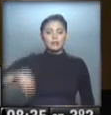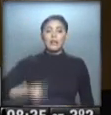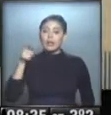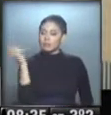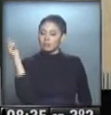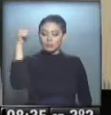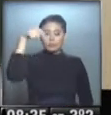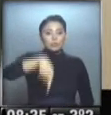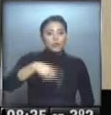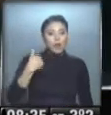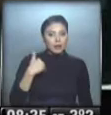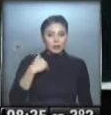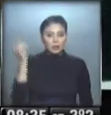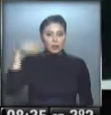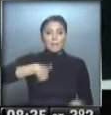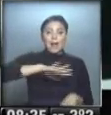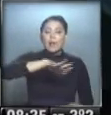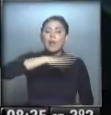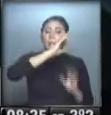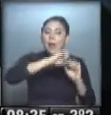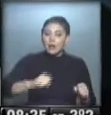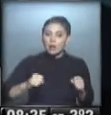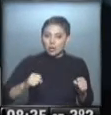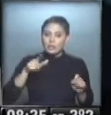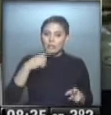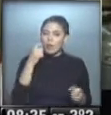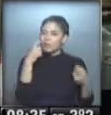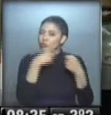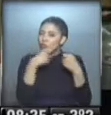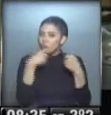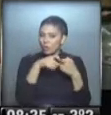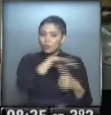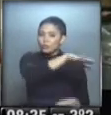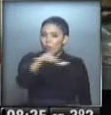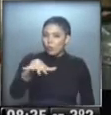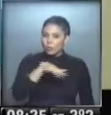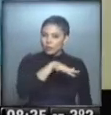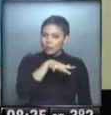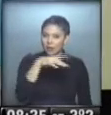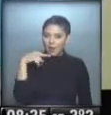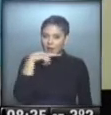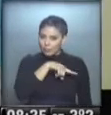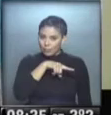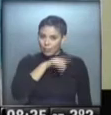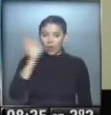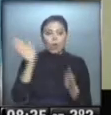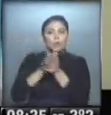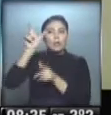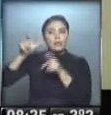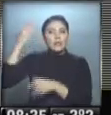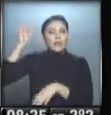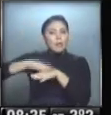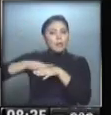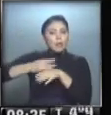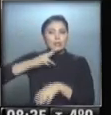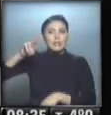Mengele por el sur argentino, propiamente por Bariloche, y además de la complicidad de parte de la comunidad alemana nazi con los criminales de guerra que